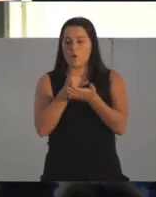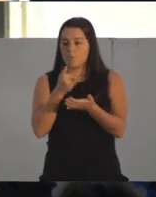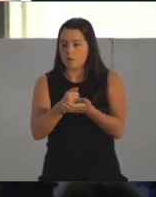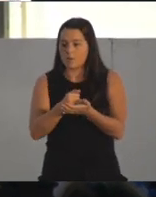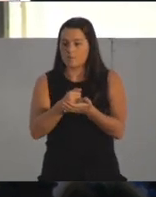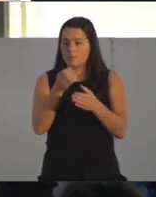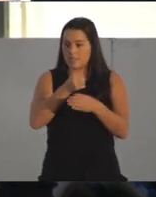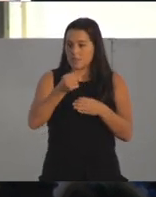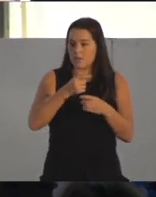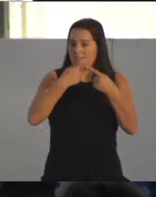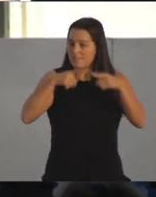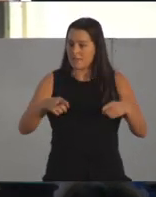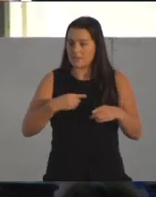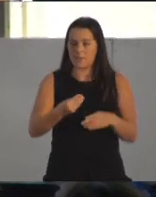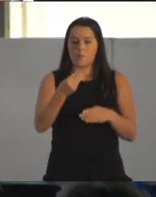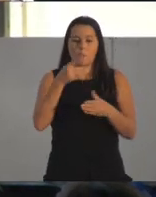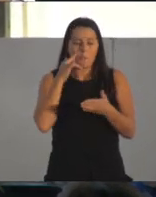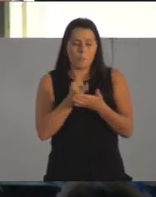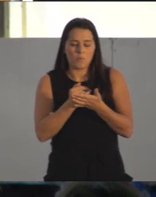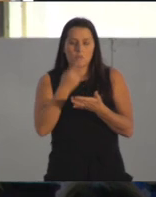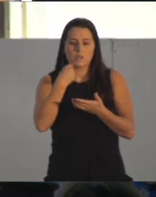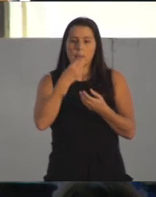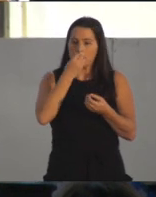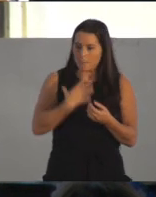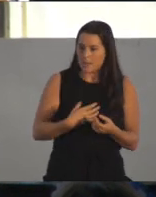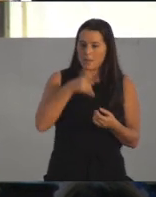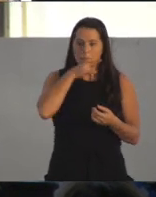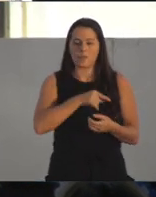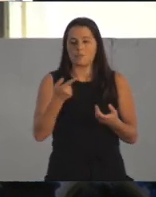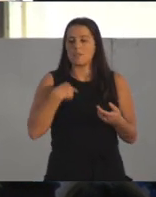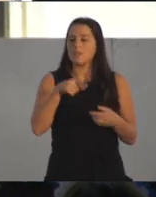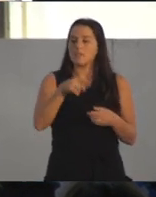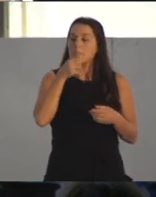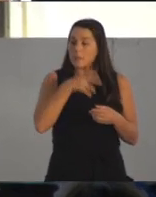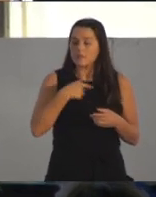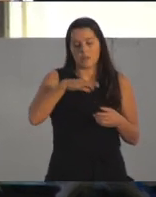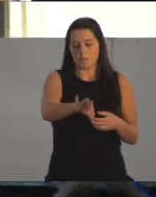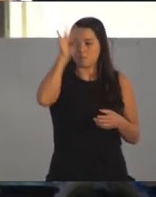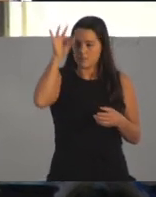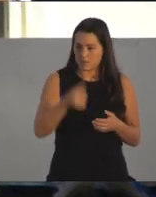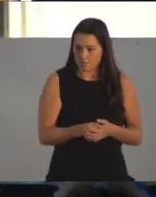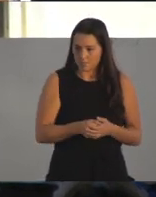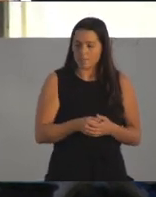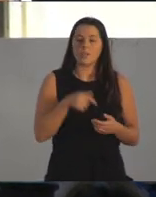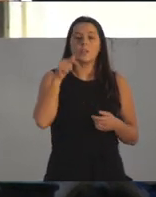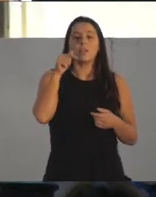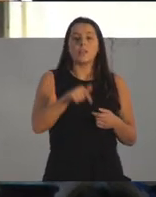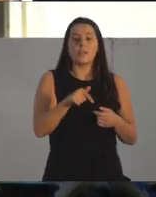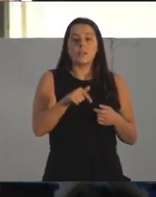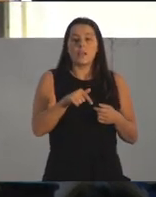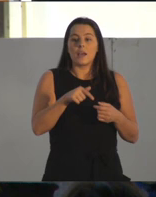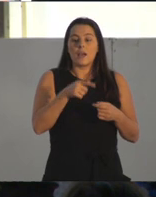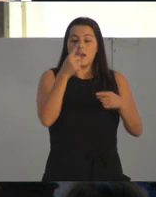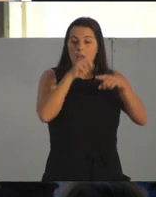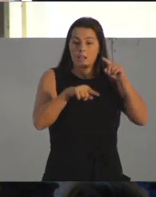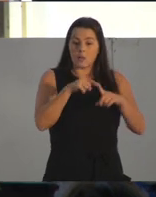persona ingiera. Y luego hay 2 pruebas de imágenes que son fundamentales. Una es la videoendoscopia y